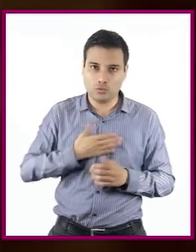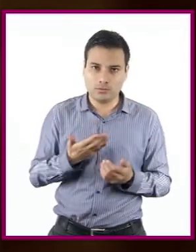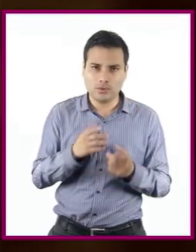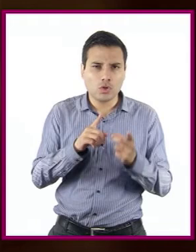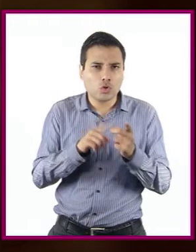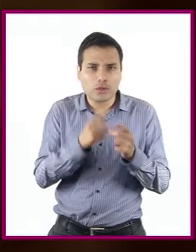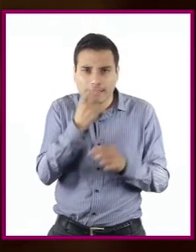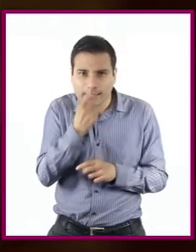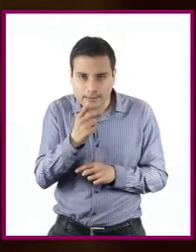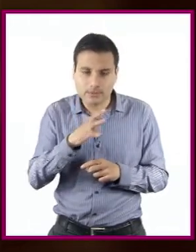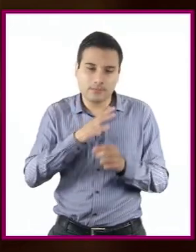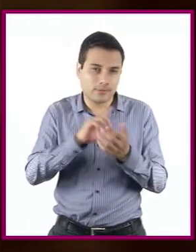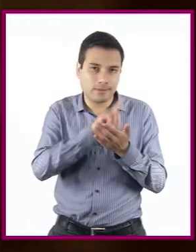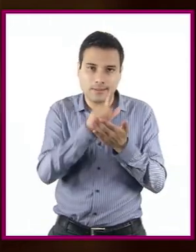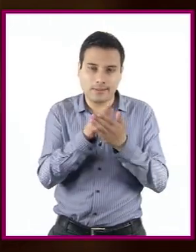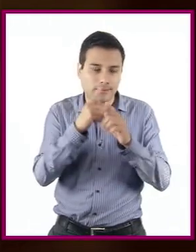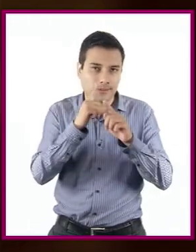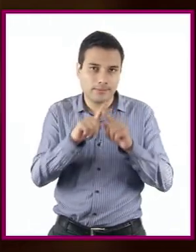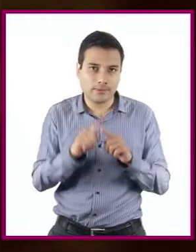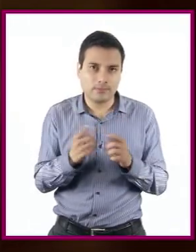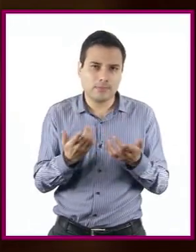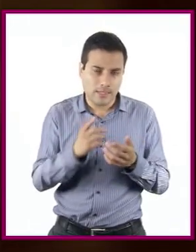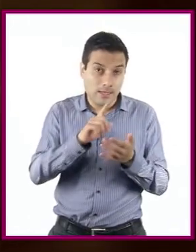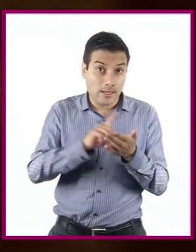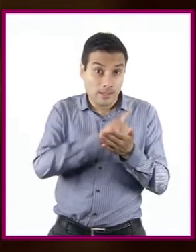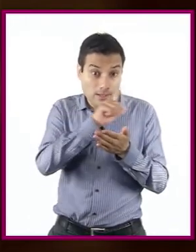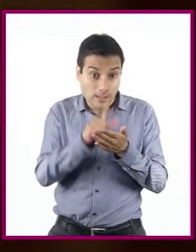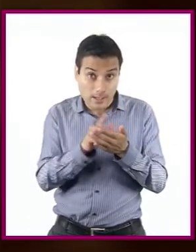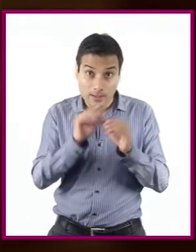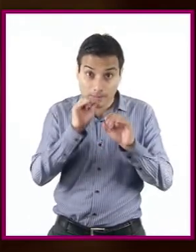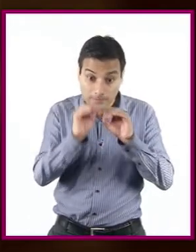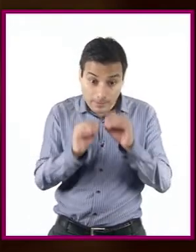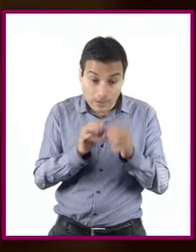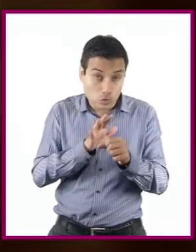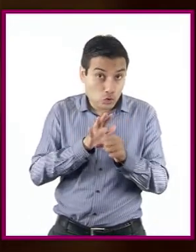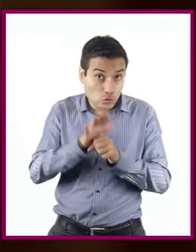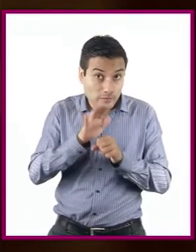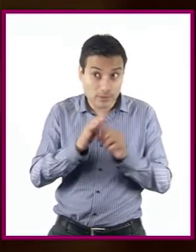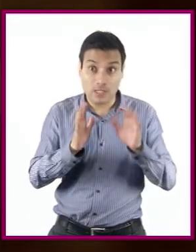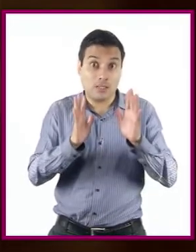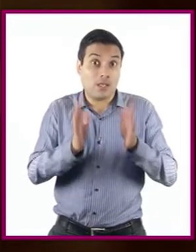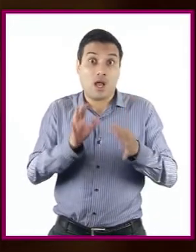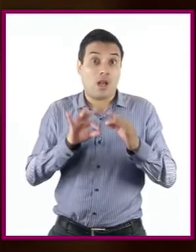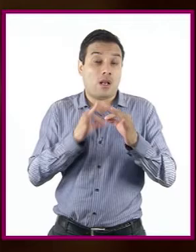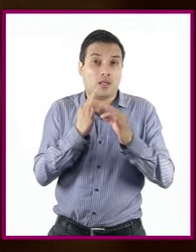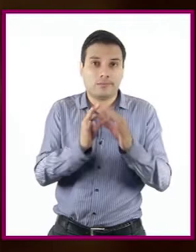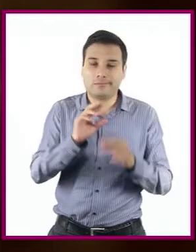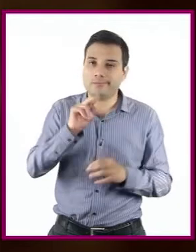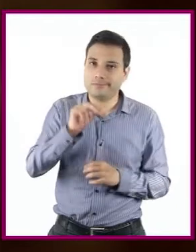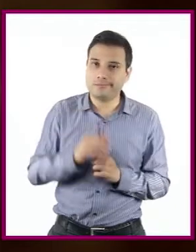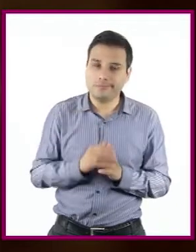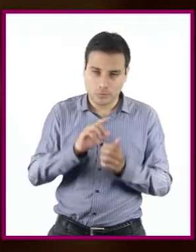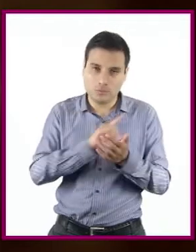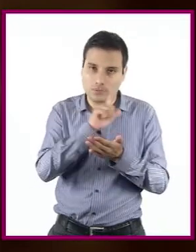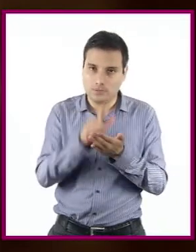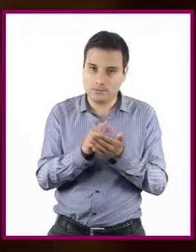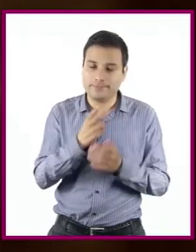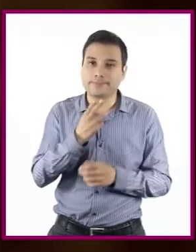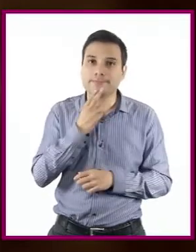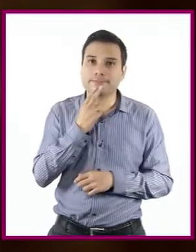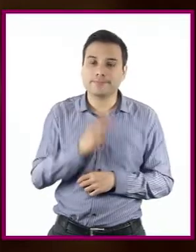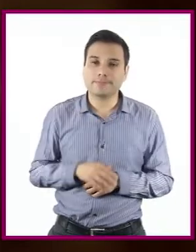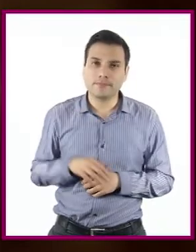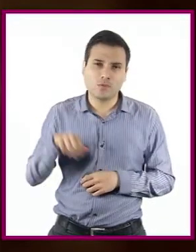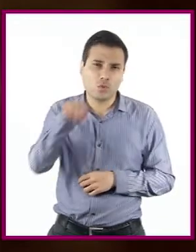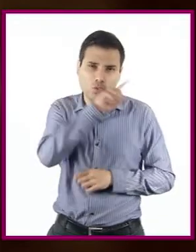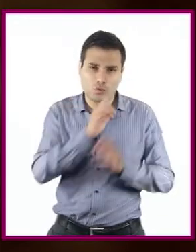en distintas leyes. Cierto que las leyes no son suficientes para cambiar la realidad, pero son indispensables. Hemos visto